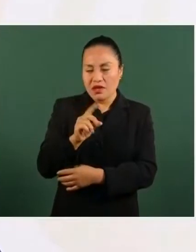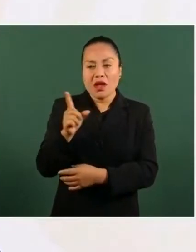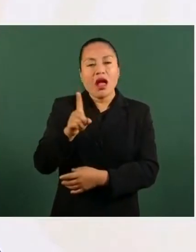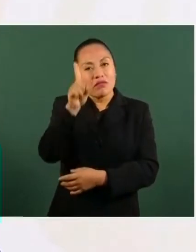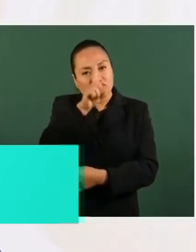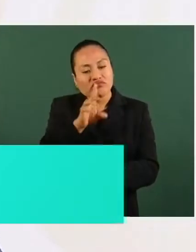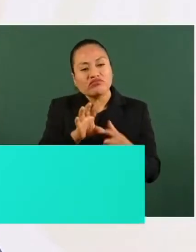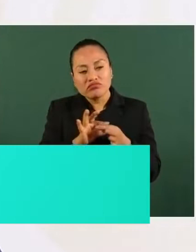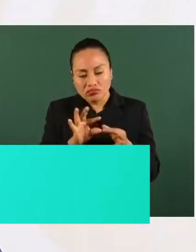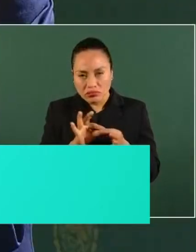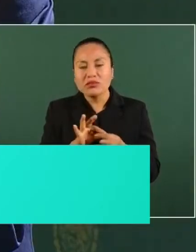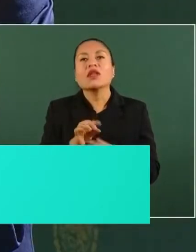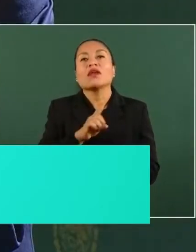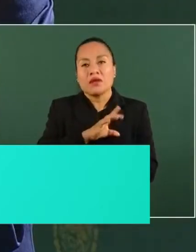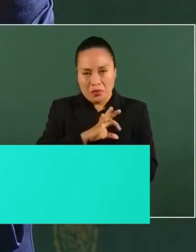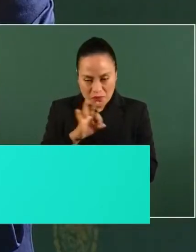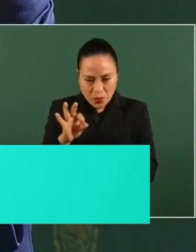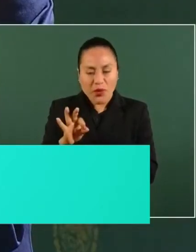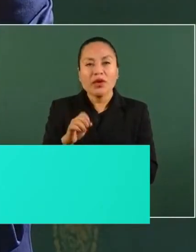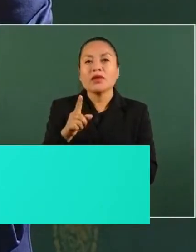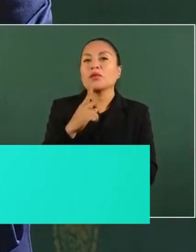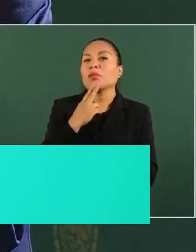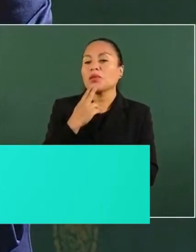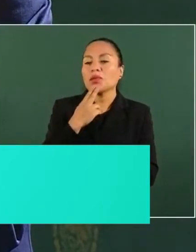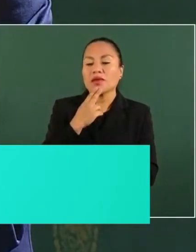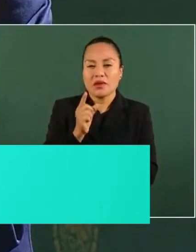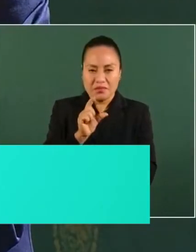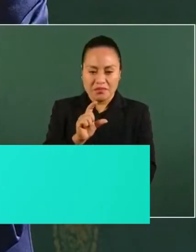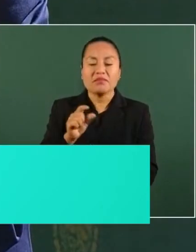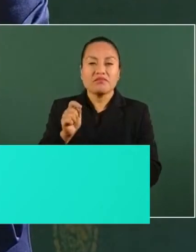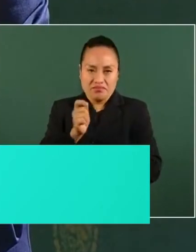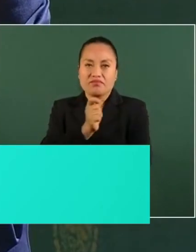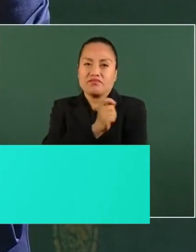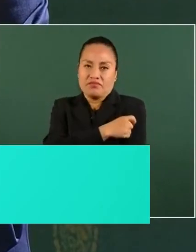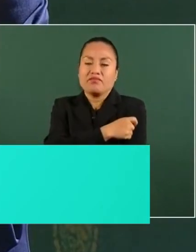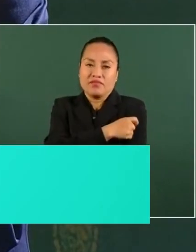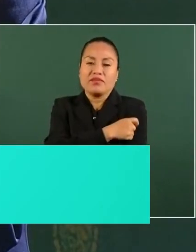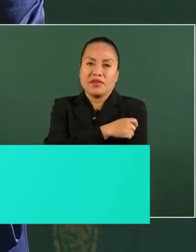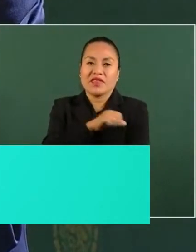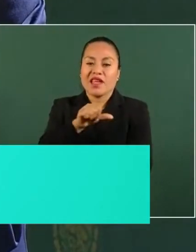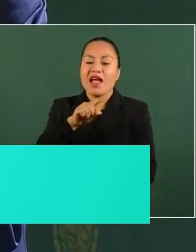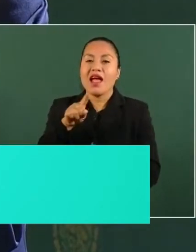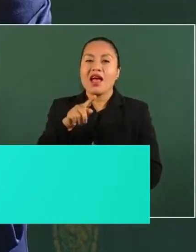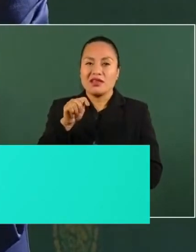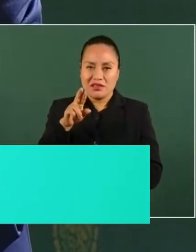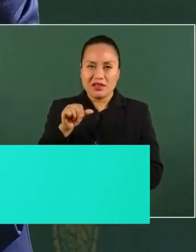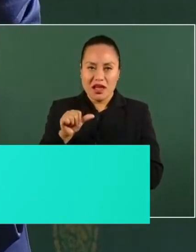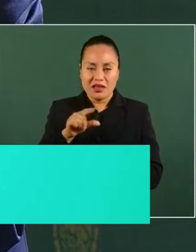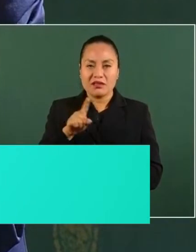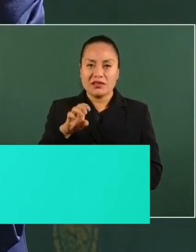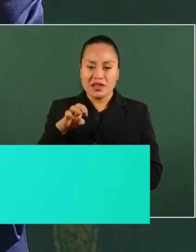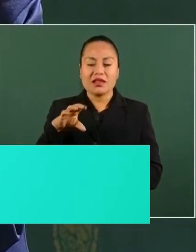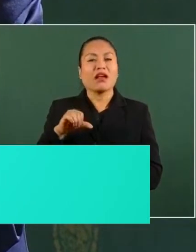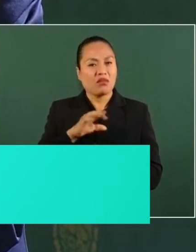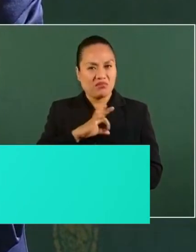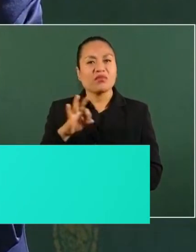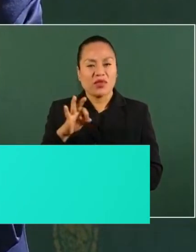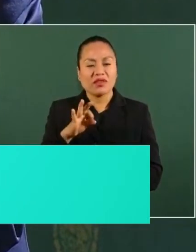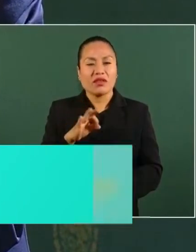Se puede utilizar esta vacuna sin riesgos mayores, también